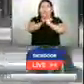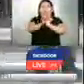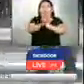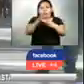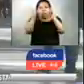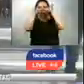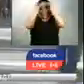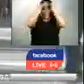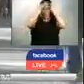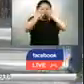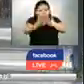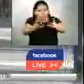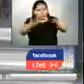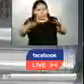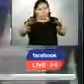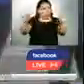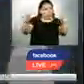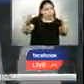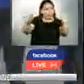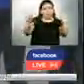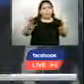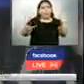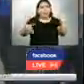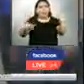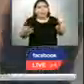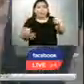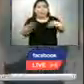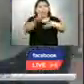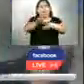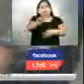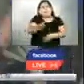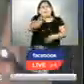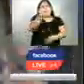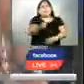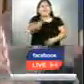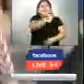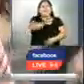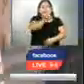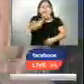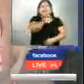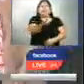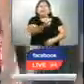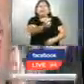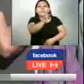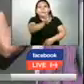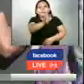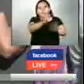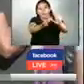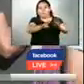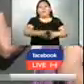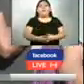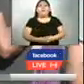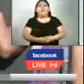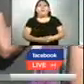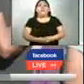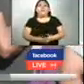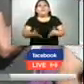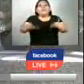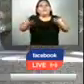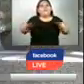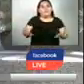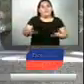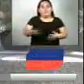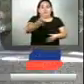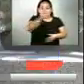cifra preocupante si la comparamos con el primer día del año, donde únicamente fueron 27. Por lo que en